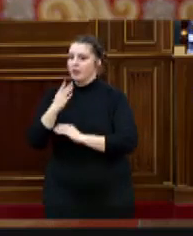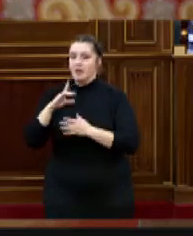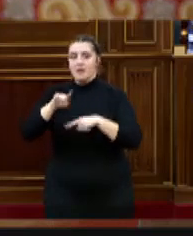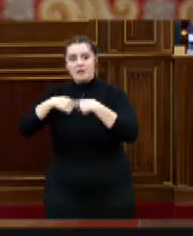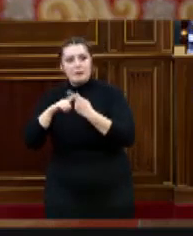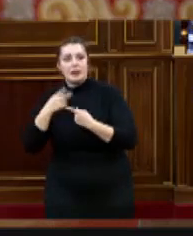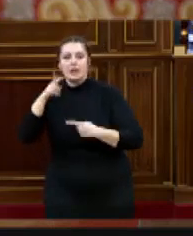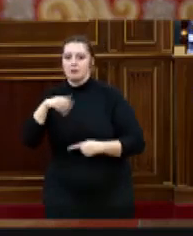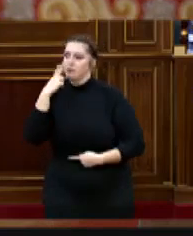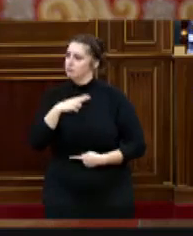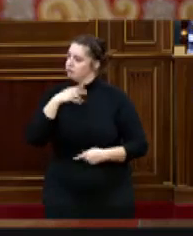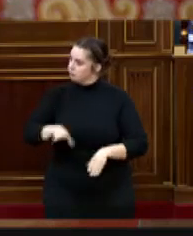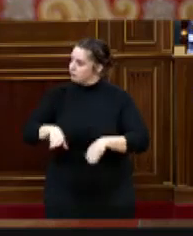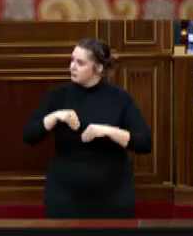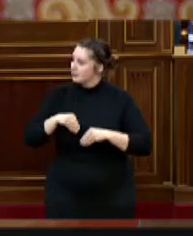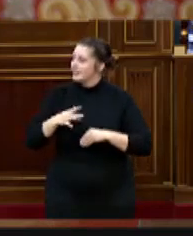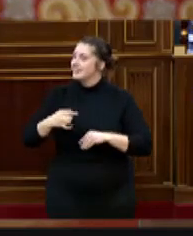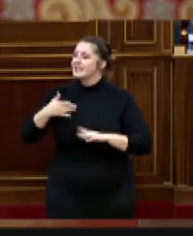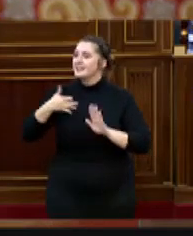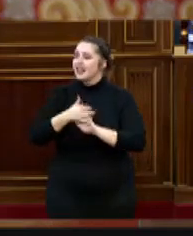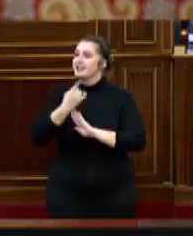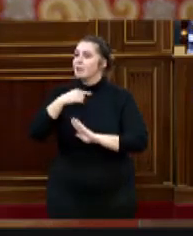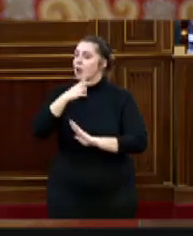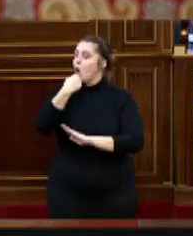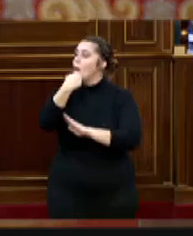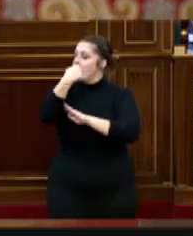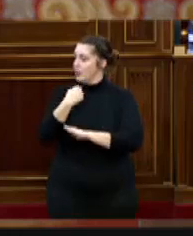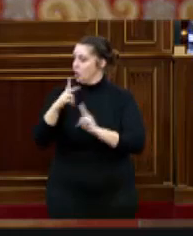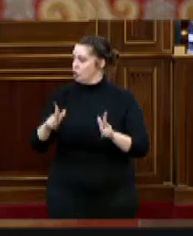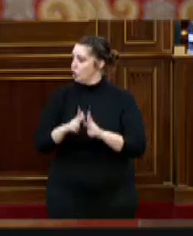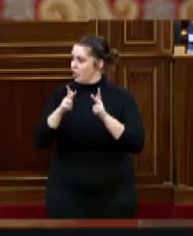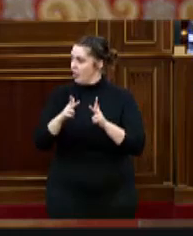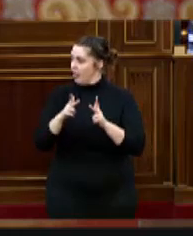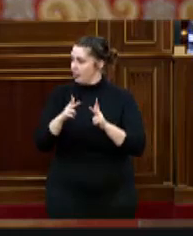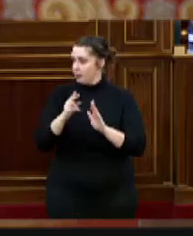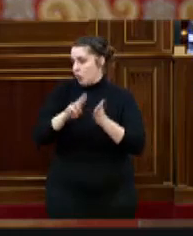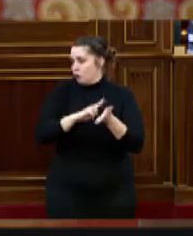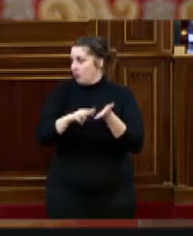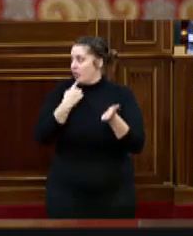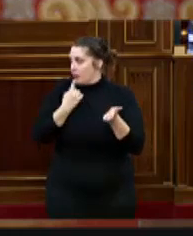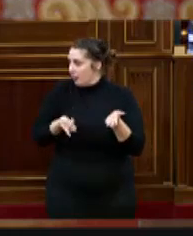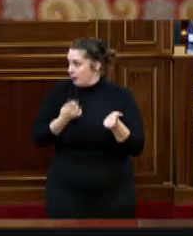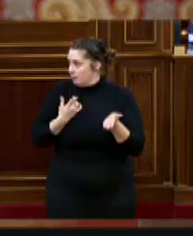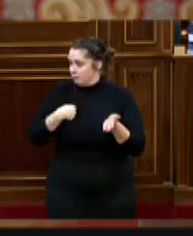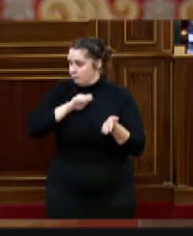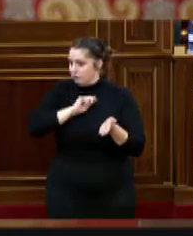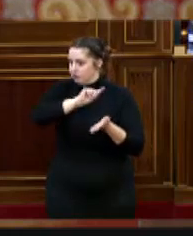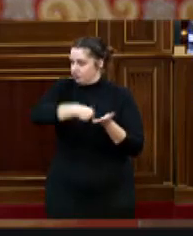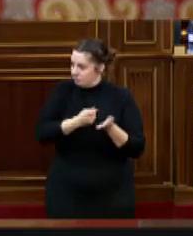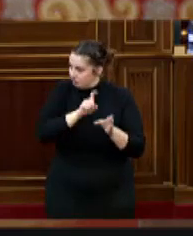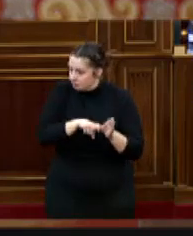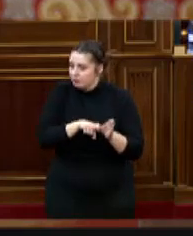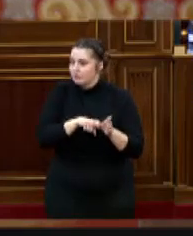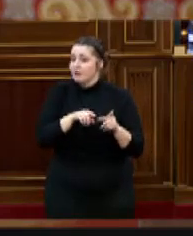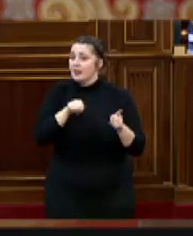es también una obligación que pesa sobre el conjunto de la sociedad y desde luego sobre los poderes públicos por eso hace falta